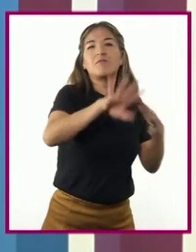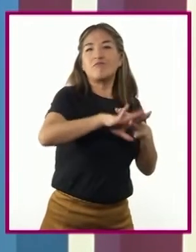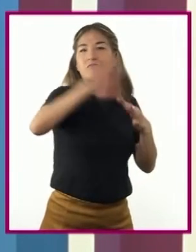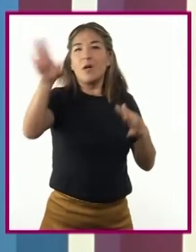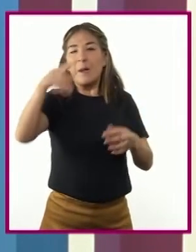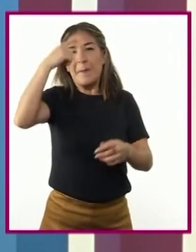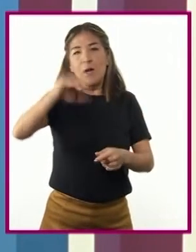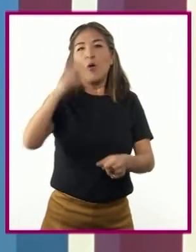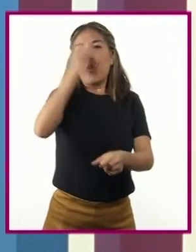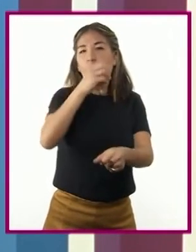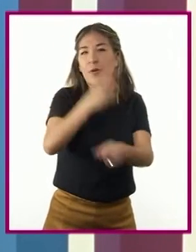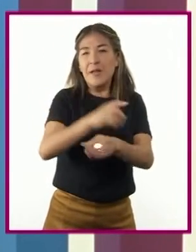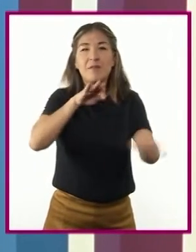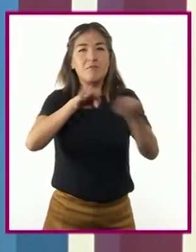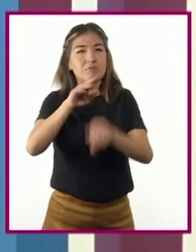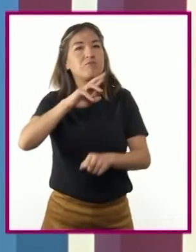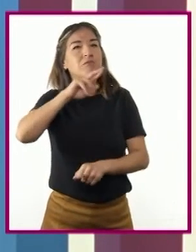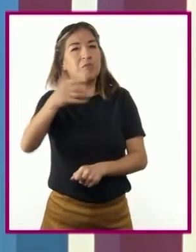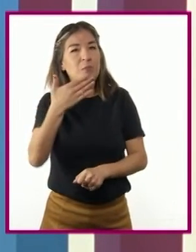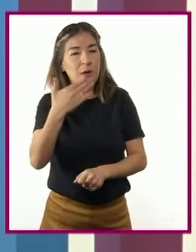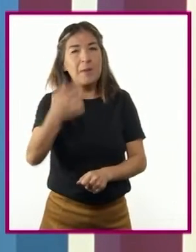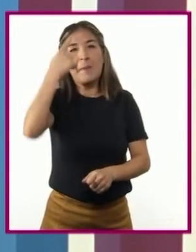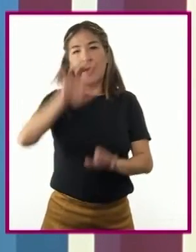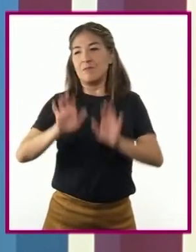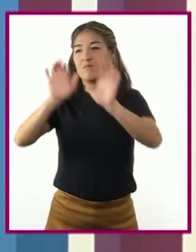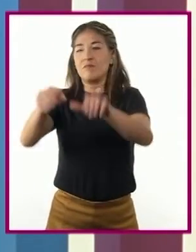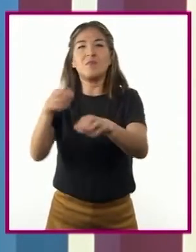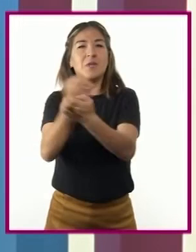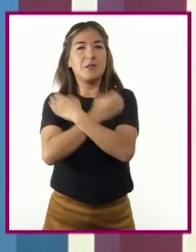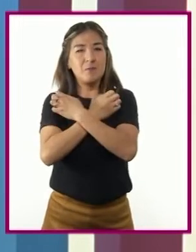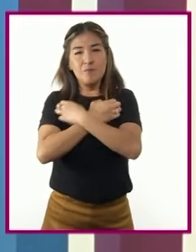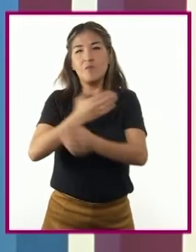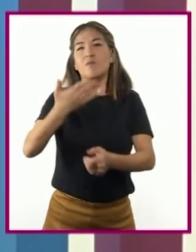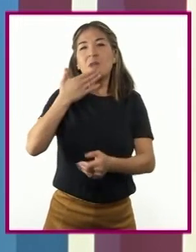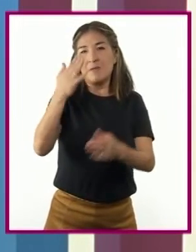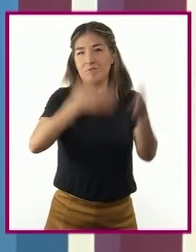oportunidad de empleo o acceso a la educación para elevar su calidad de